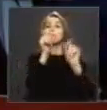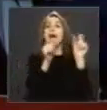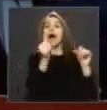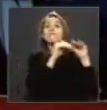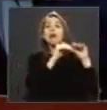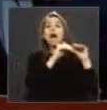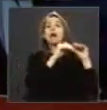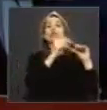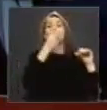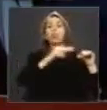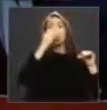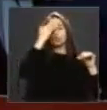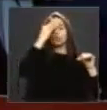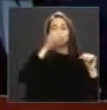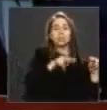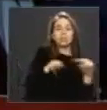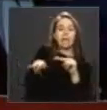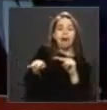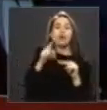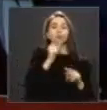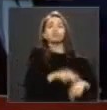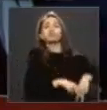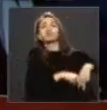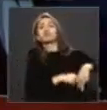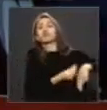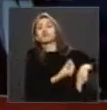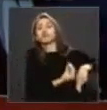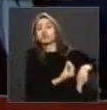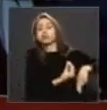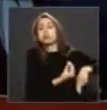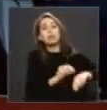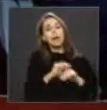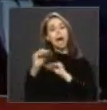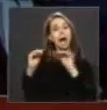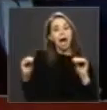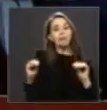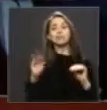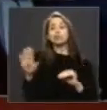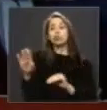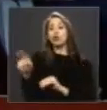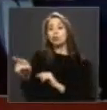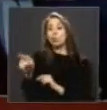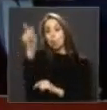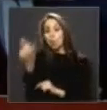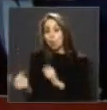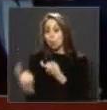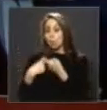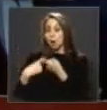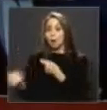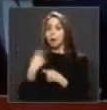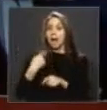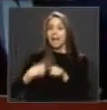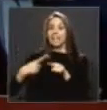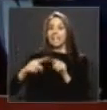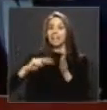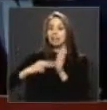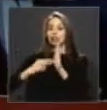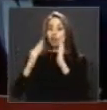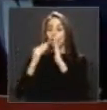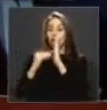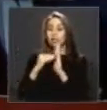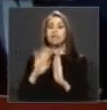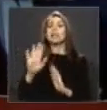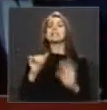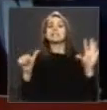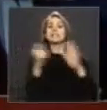o con mayor preparación financiera, algunos dieron 6 meses de postergación, otros dieron 3, otros